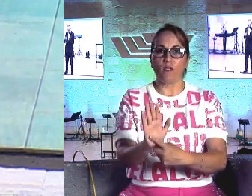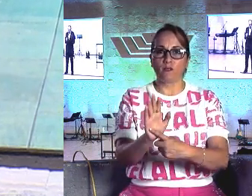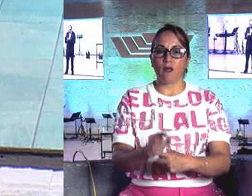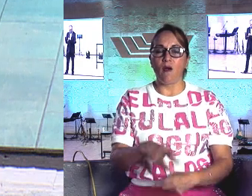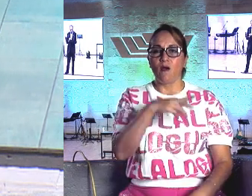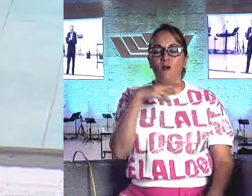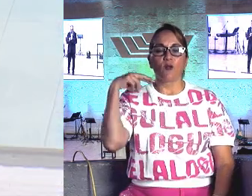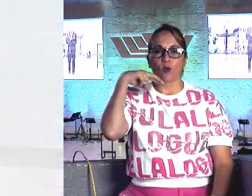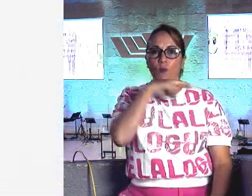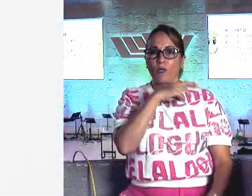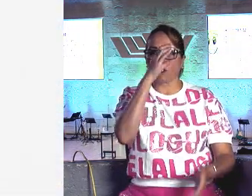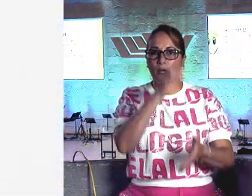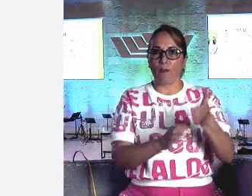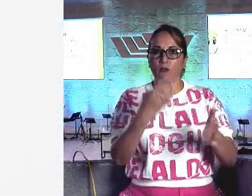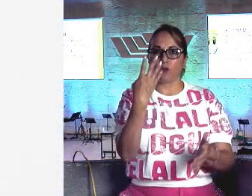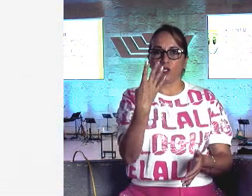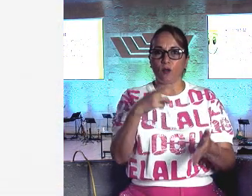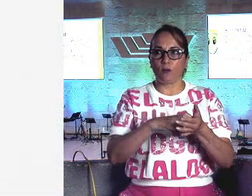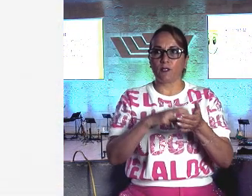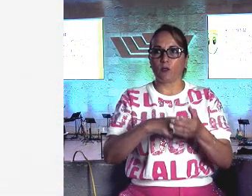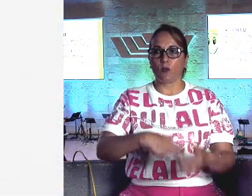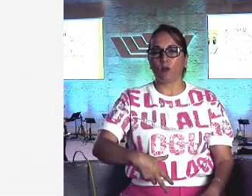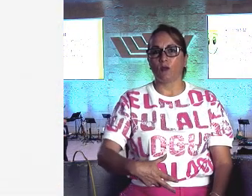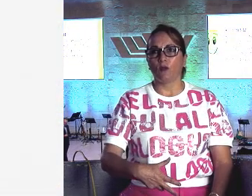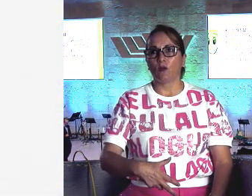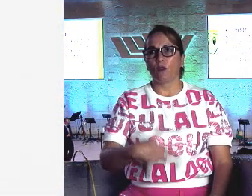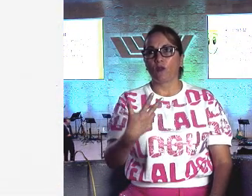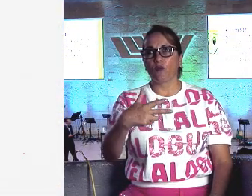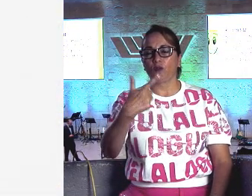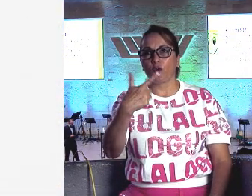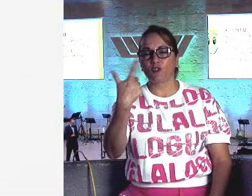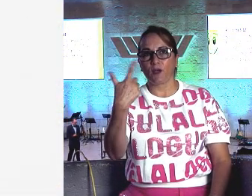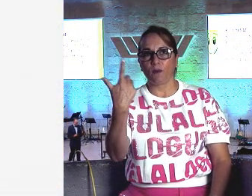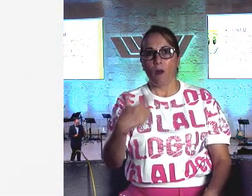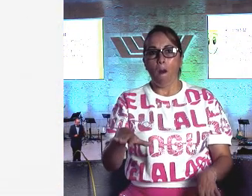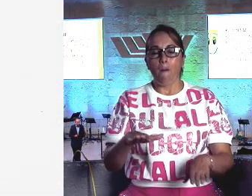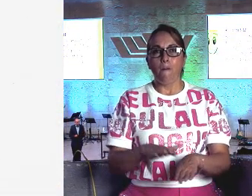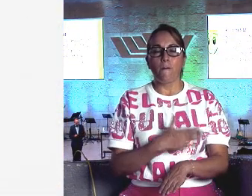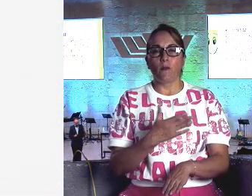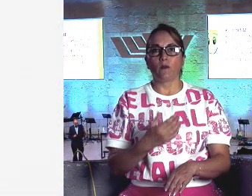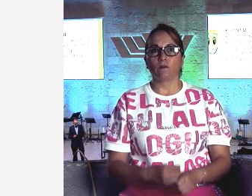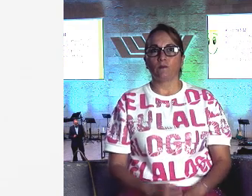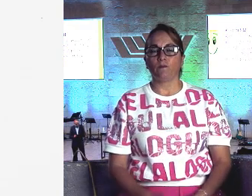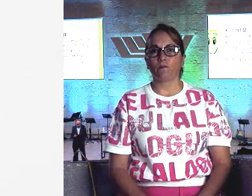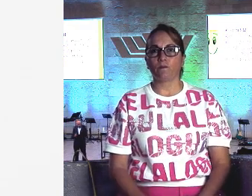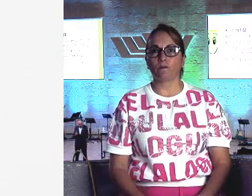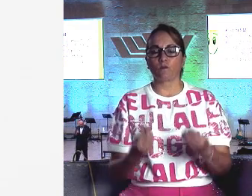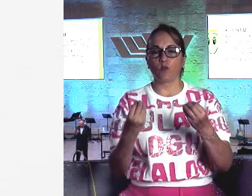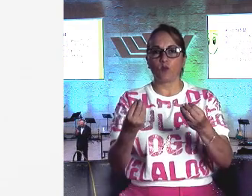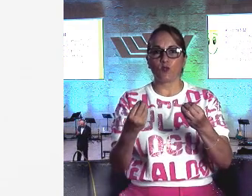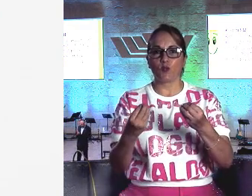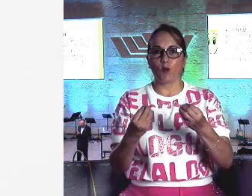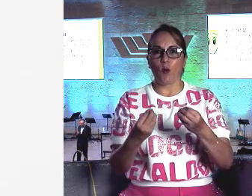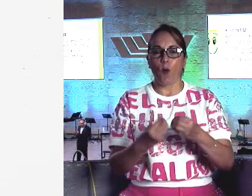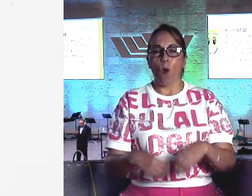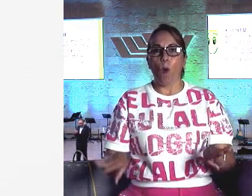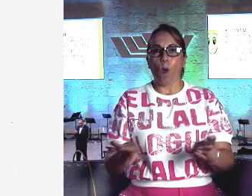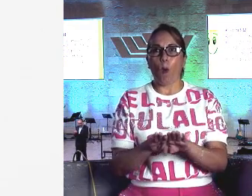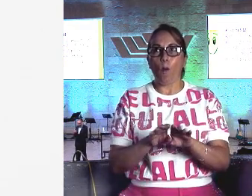Romanos capítulo 5, versículo 12. Romanos 5, 12 dice, por tanto, como el